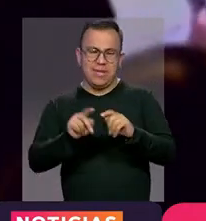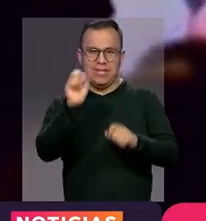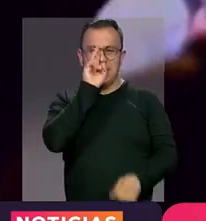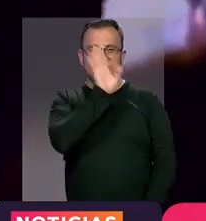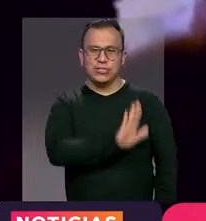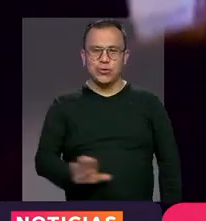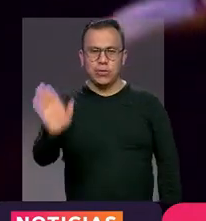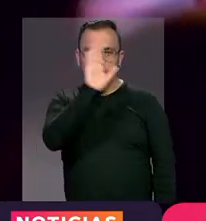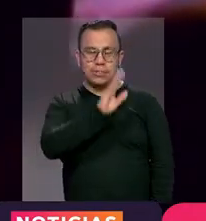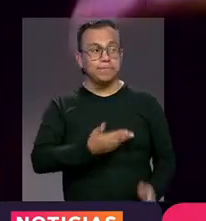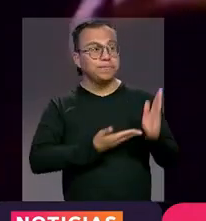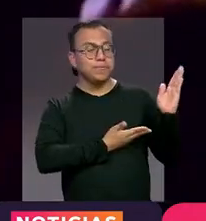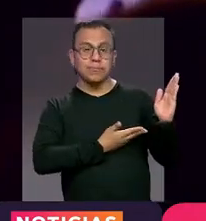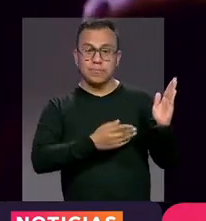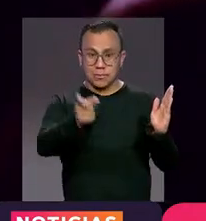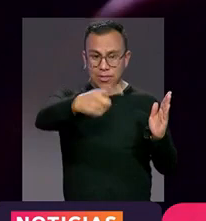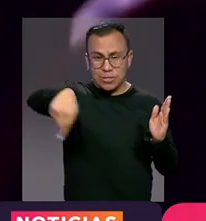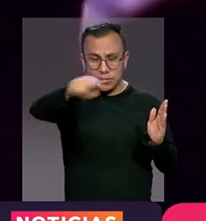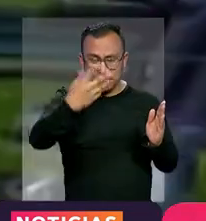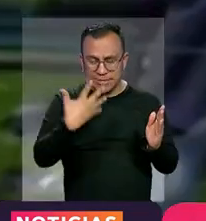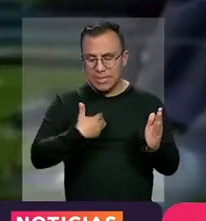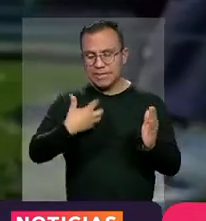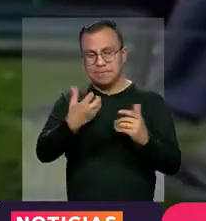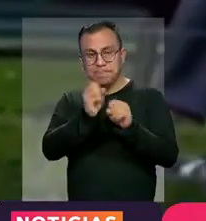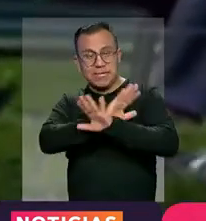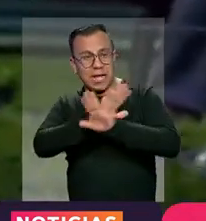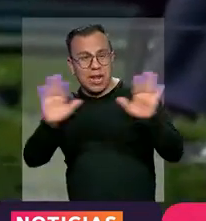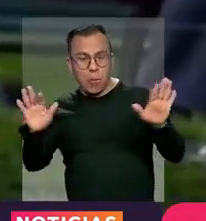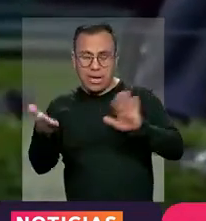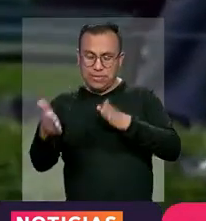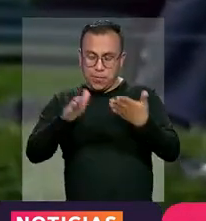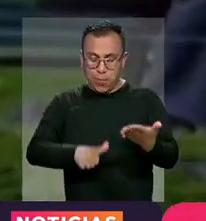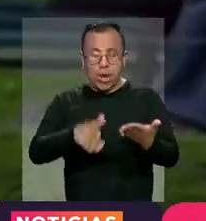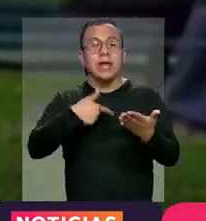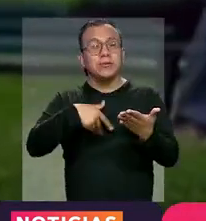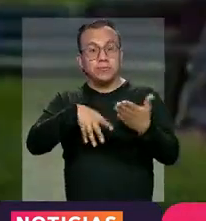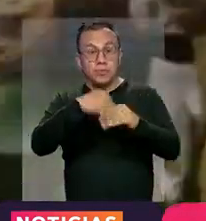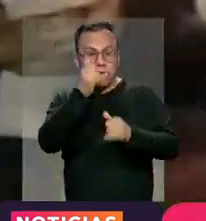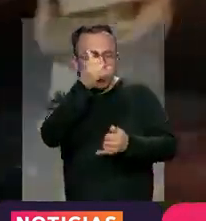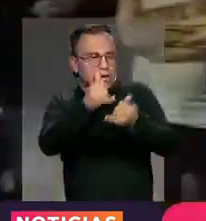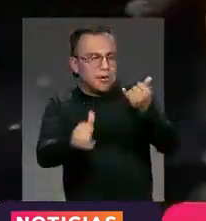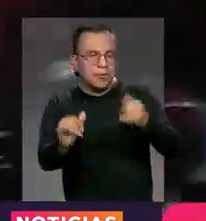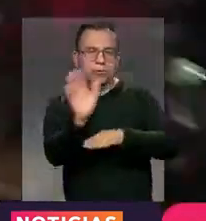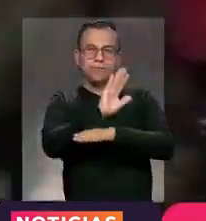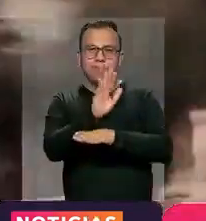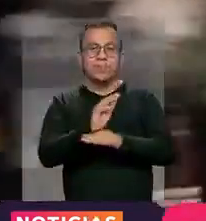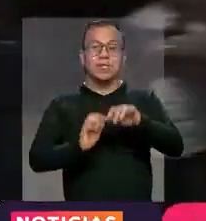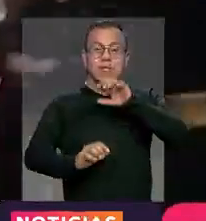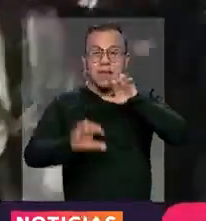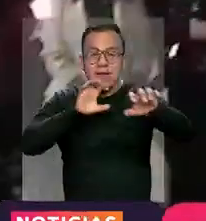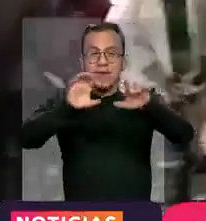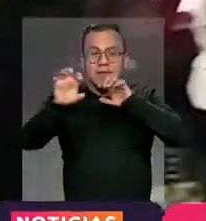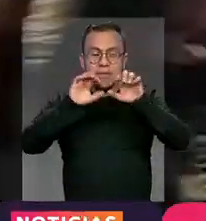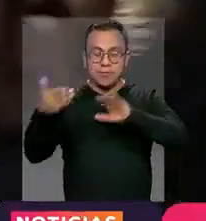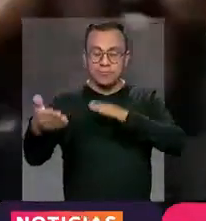territorio nacional. Cuando ustedes me estén despidiendo,